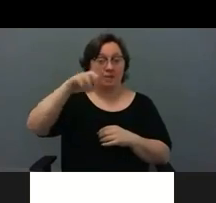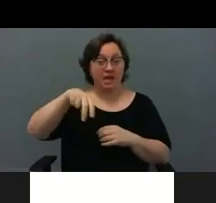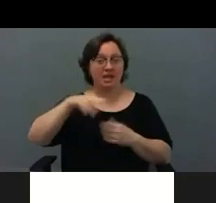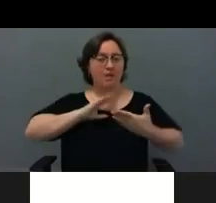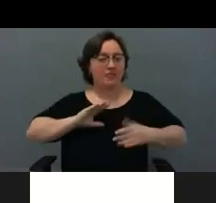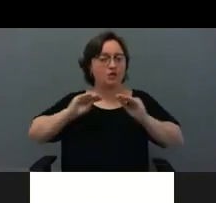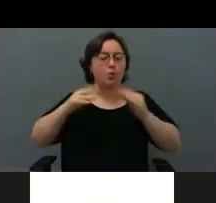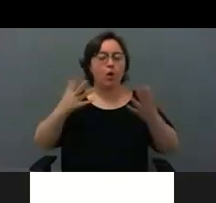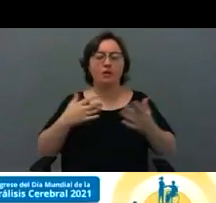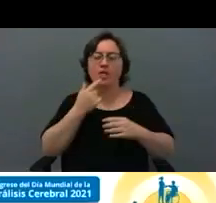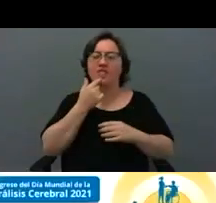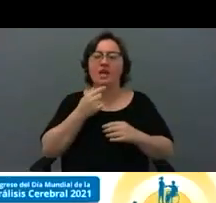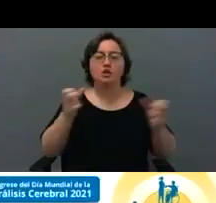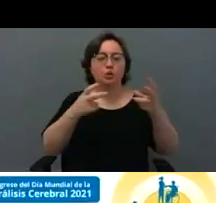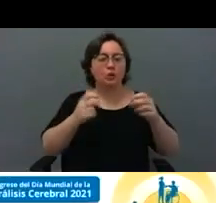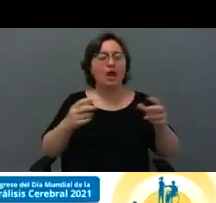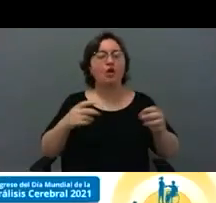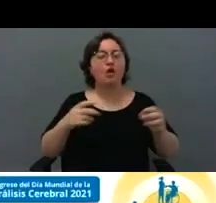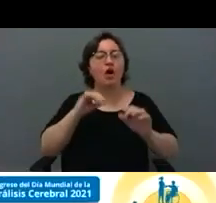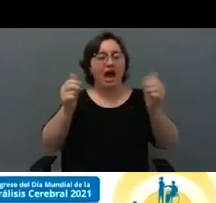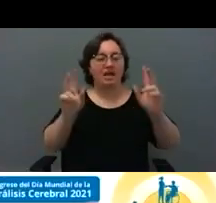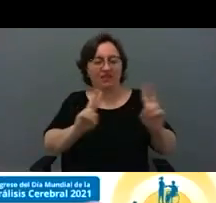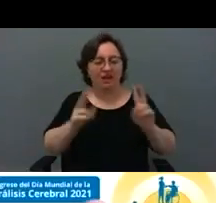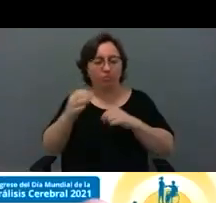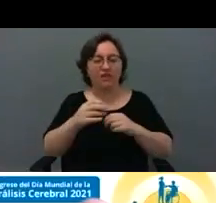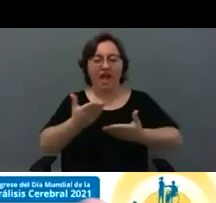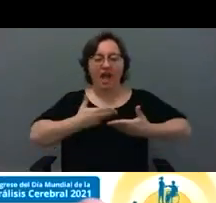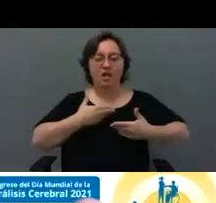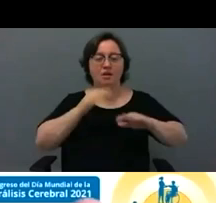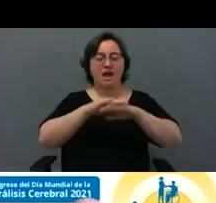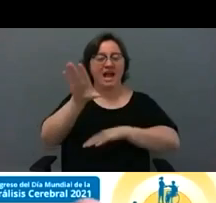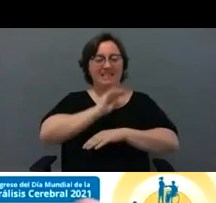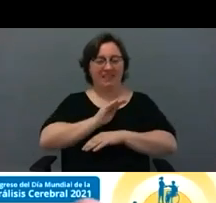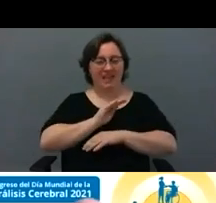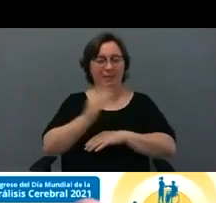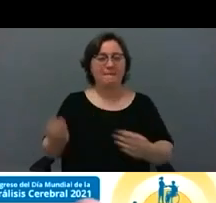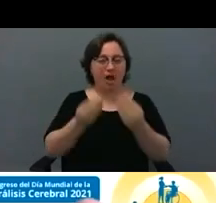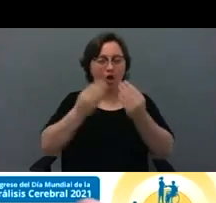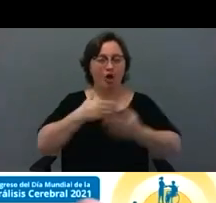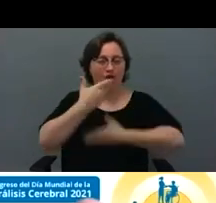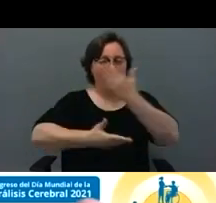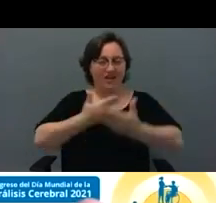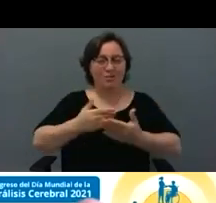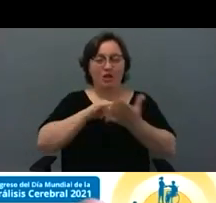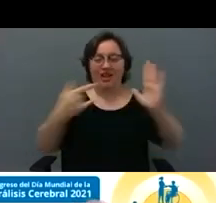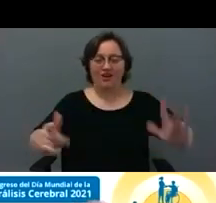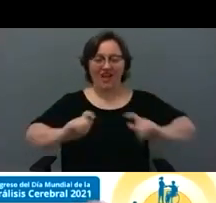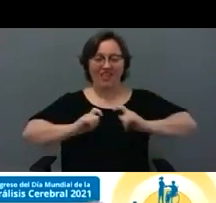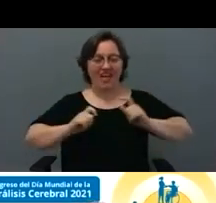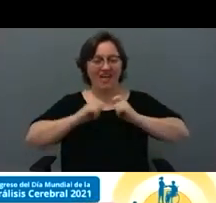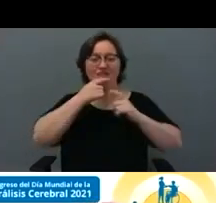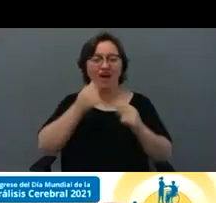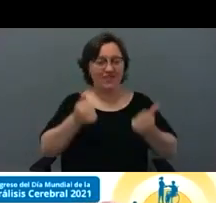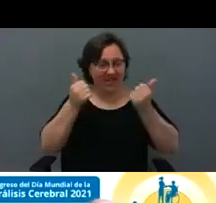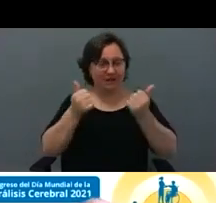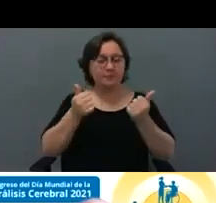decir que podéis activar el subtitulado, que muchas veces puede ayudar a este proceso de que la tecnología a veces nos lo pone un poquito